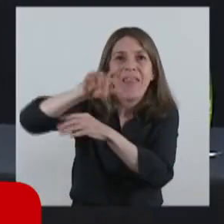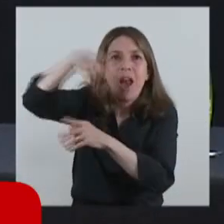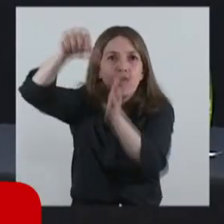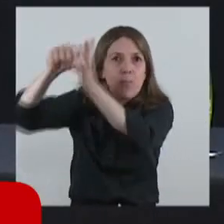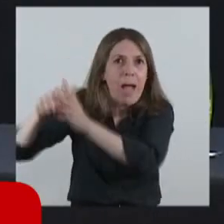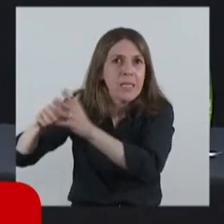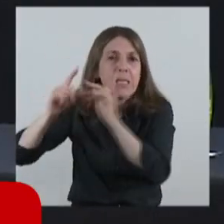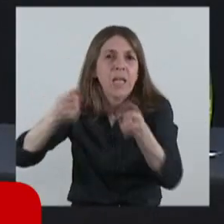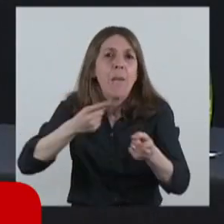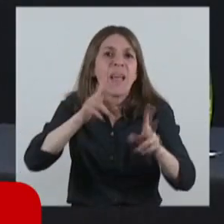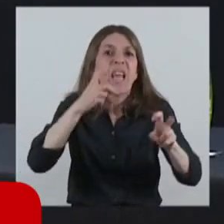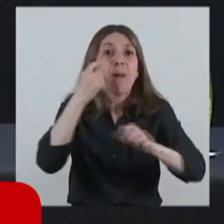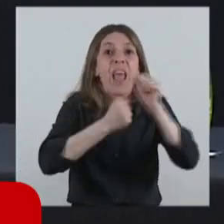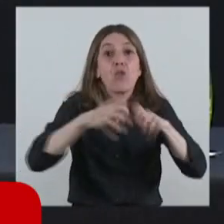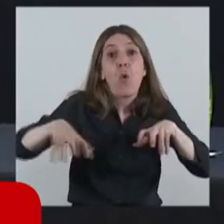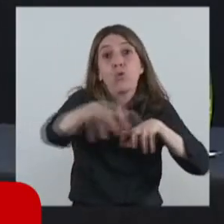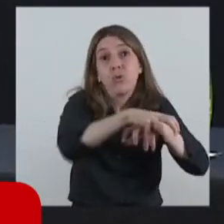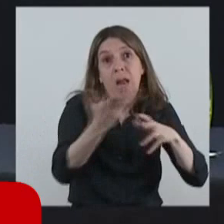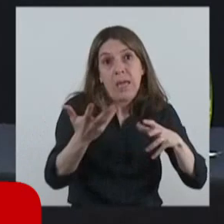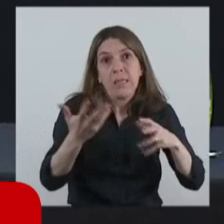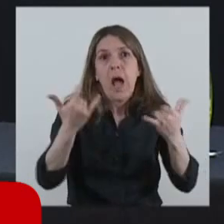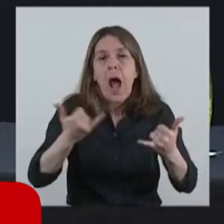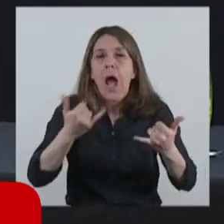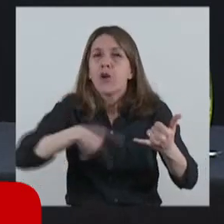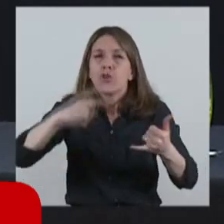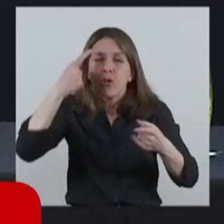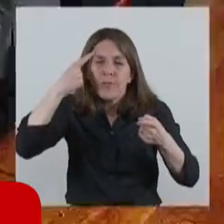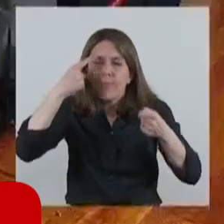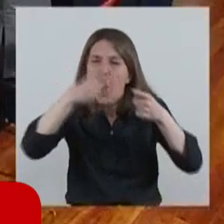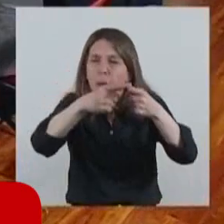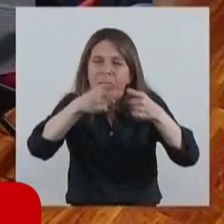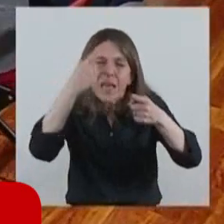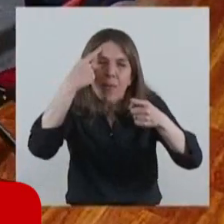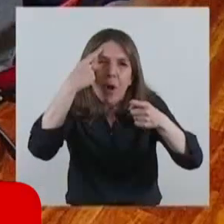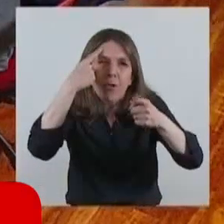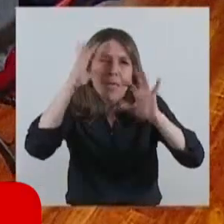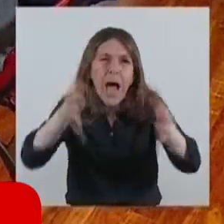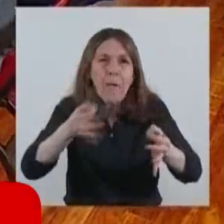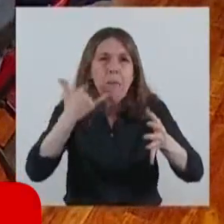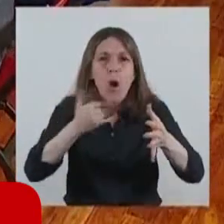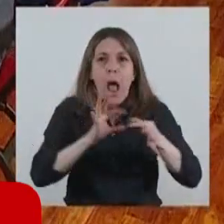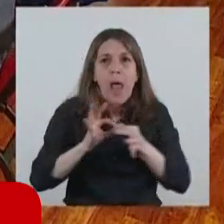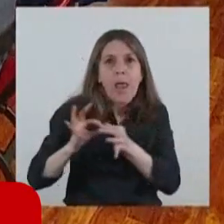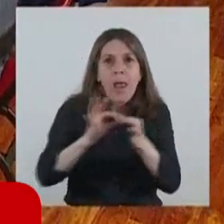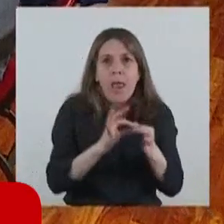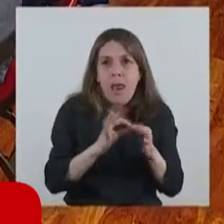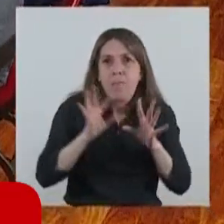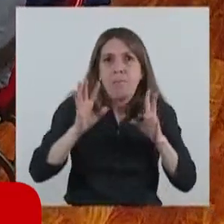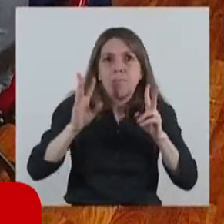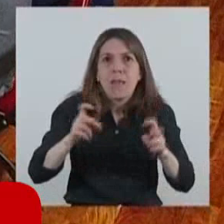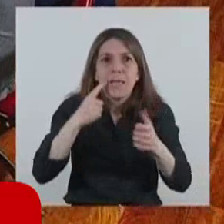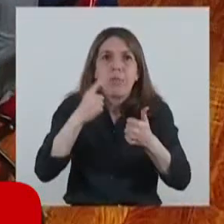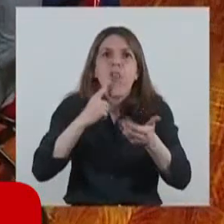la actividad industrial. Así que tenemos expectativas justamente que la conjunción de esta mejora, este